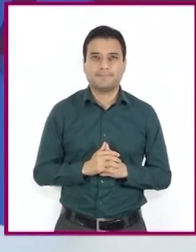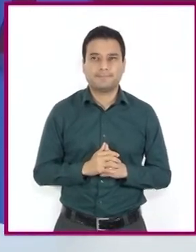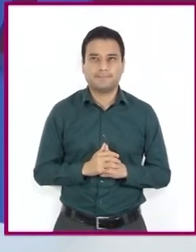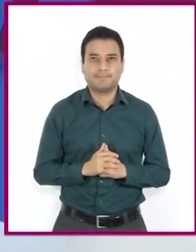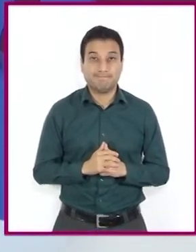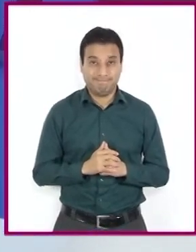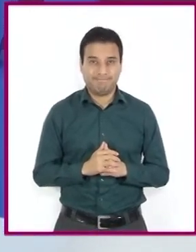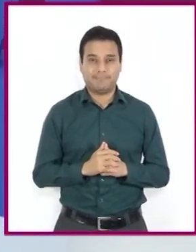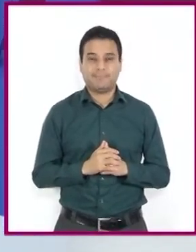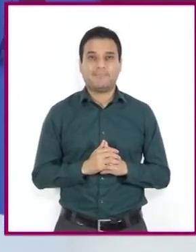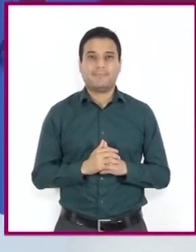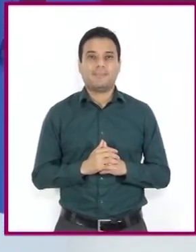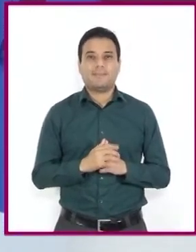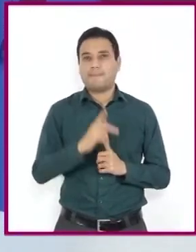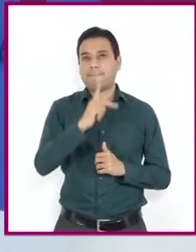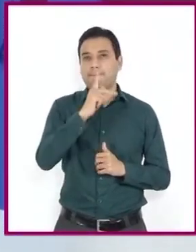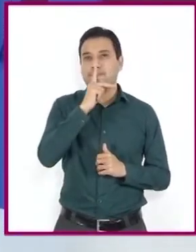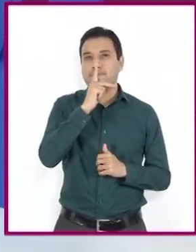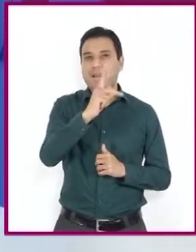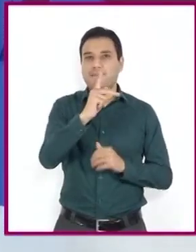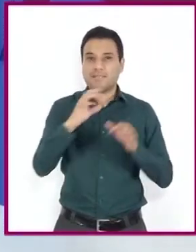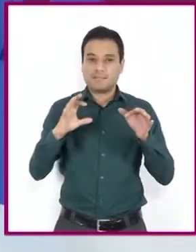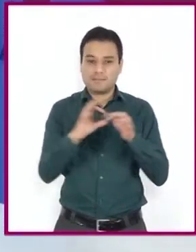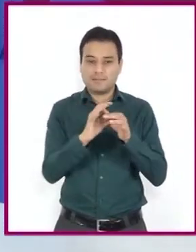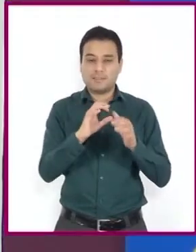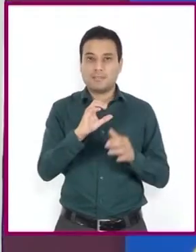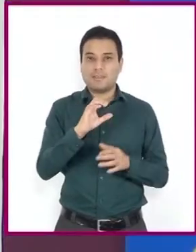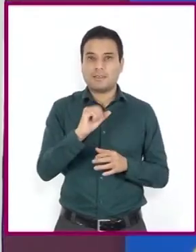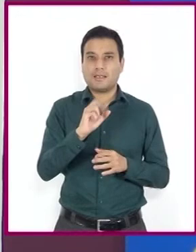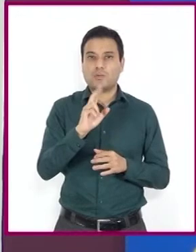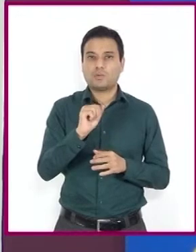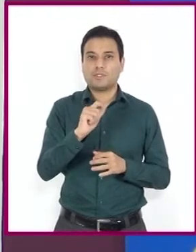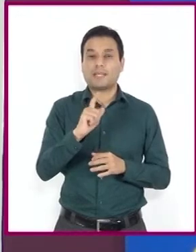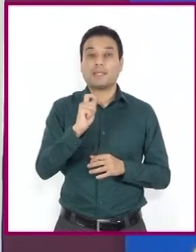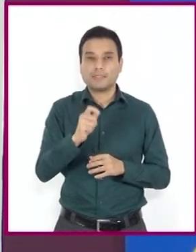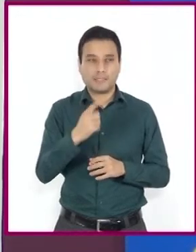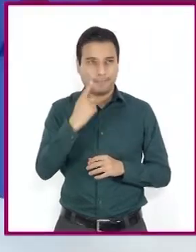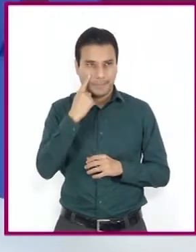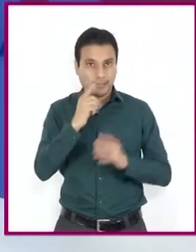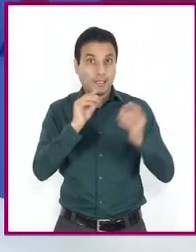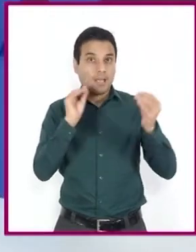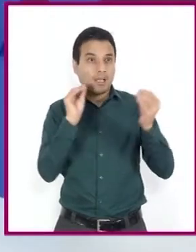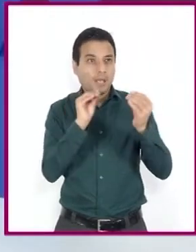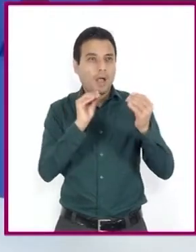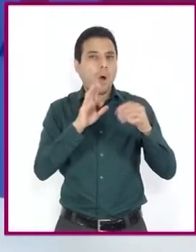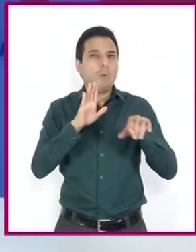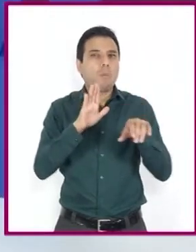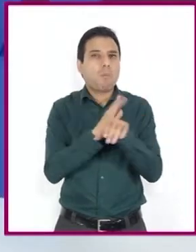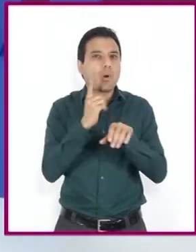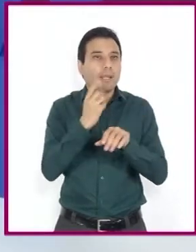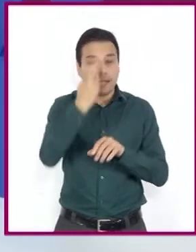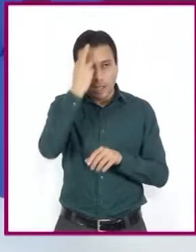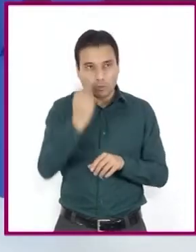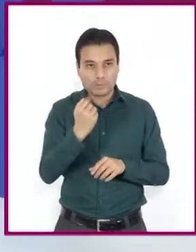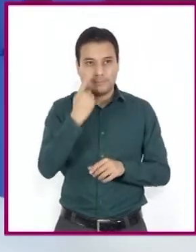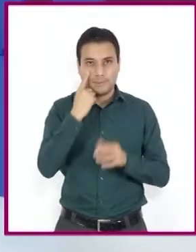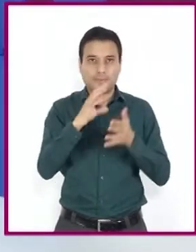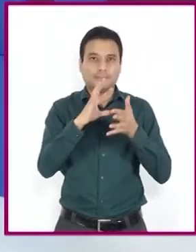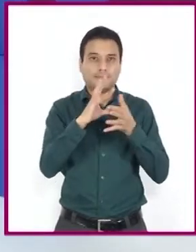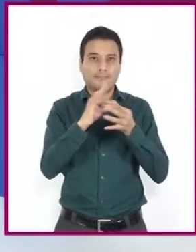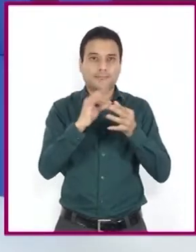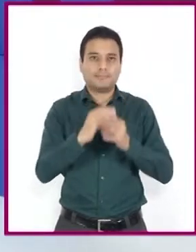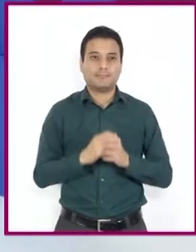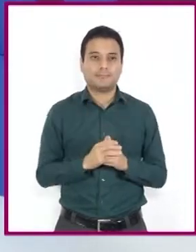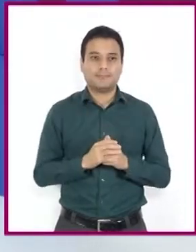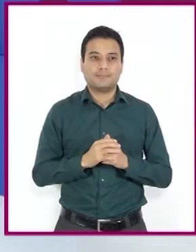Los nexos causales son aquellos que explican el argumento a partir de una causa, por lo que algunas de las